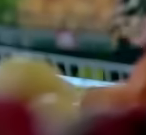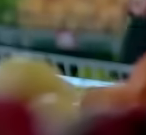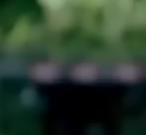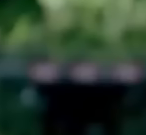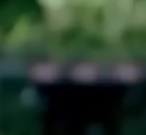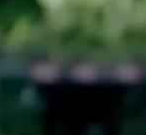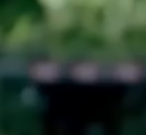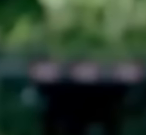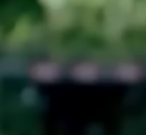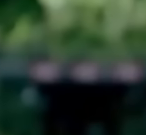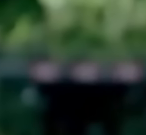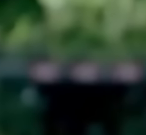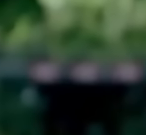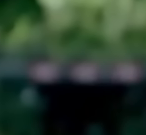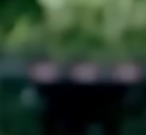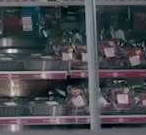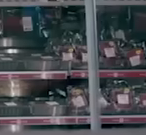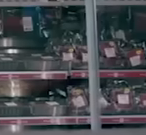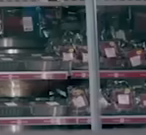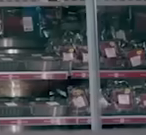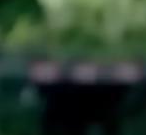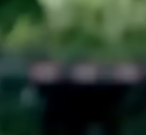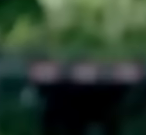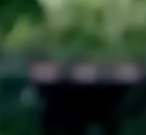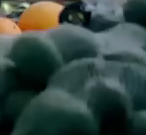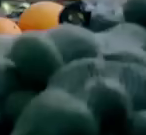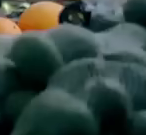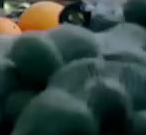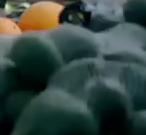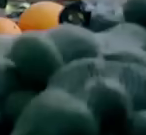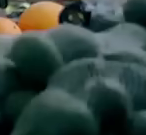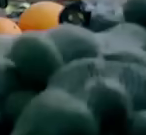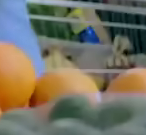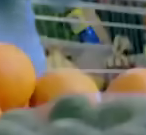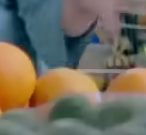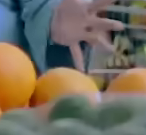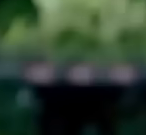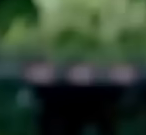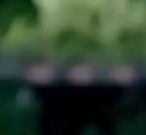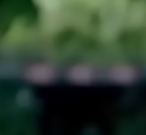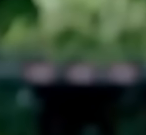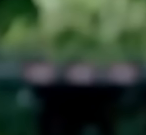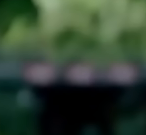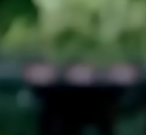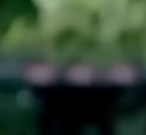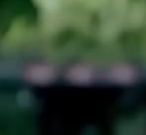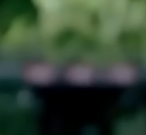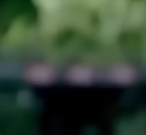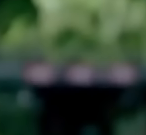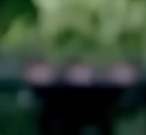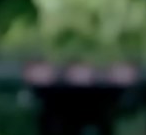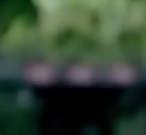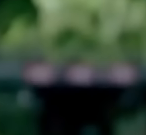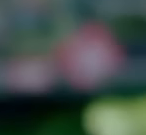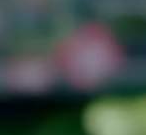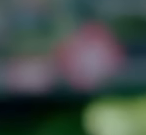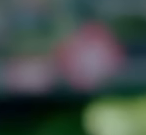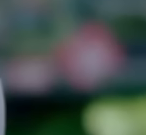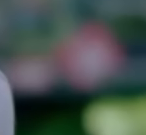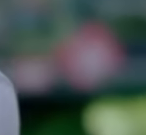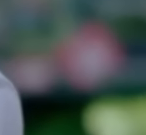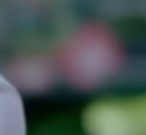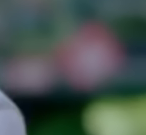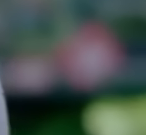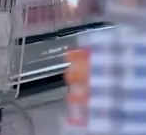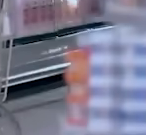días nomás? Aquí siempre puede llevar el menor precio sin promociones. El menor precio en todo. En todo, siempre. Y